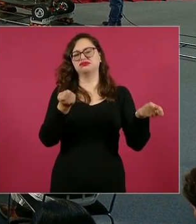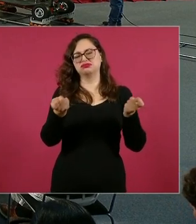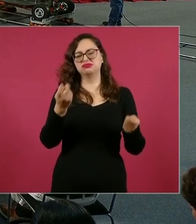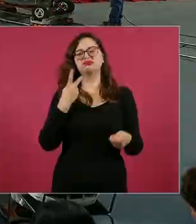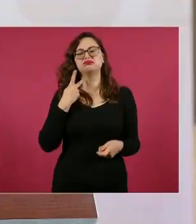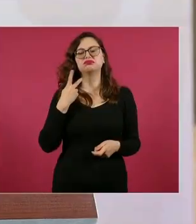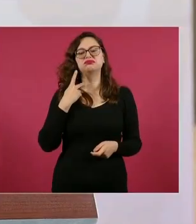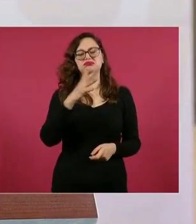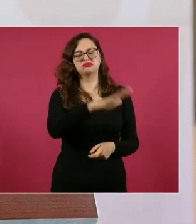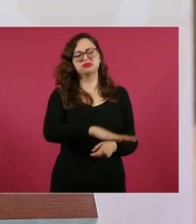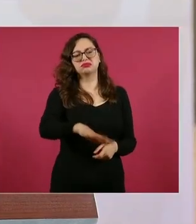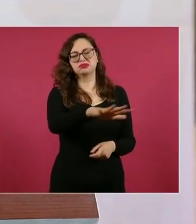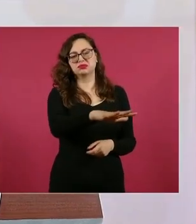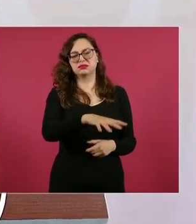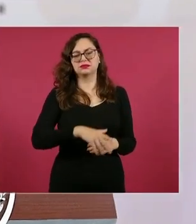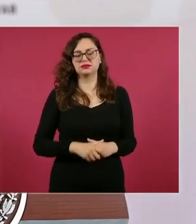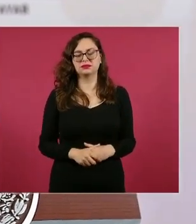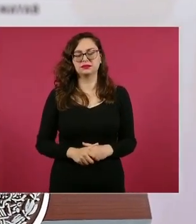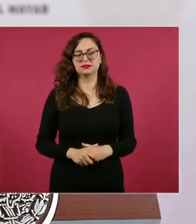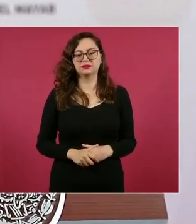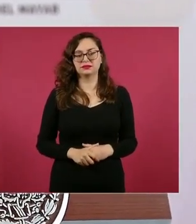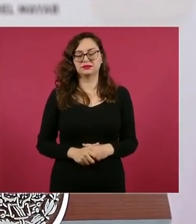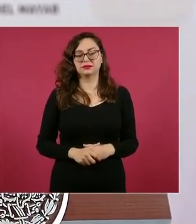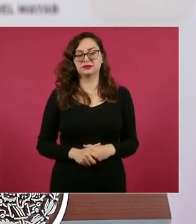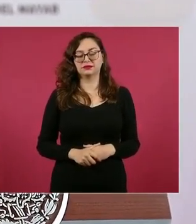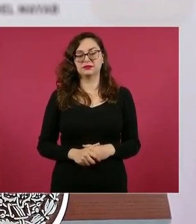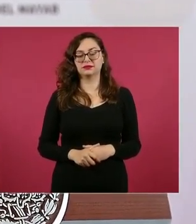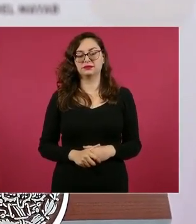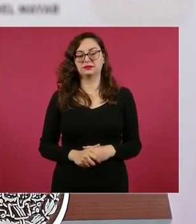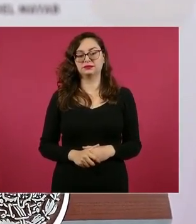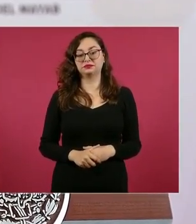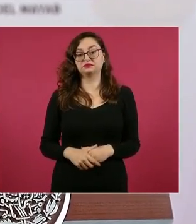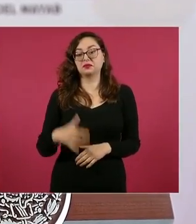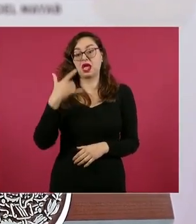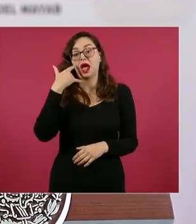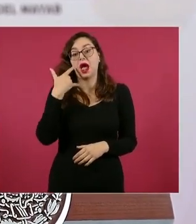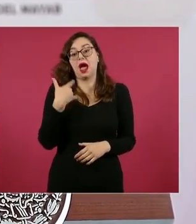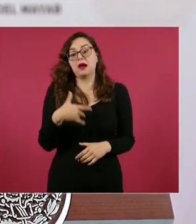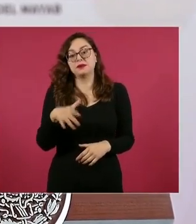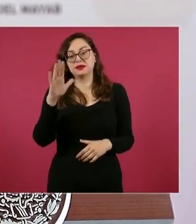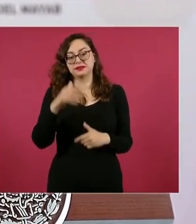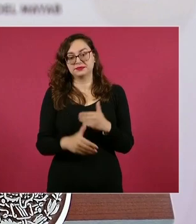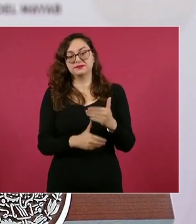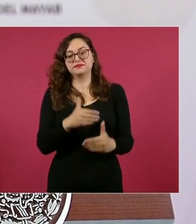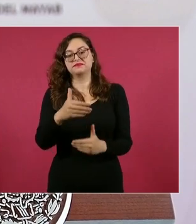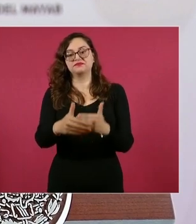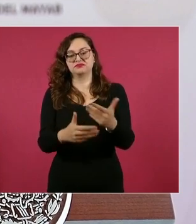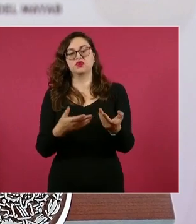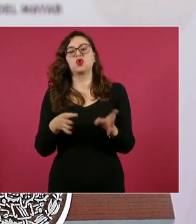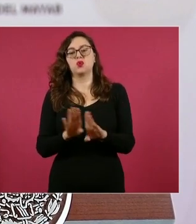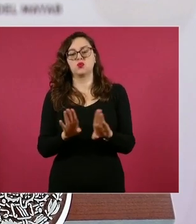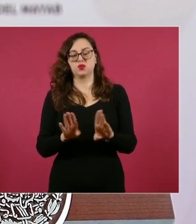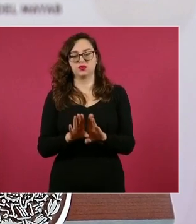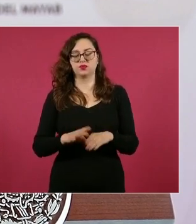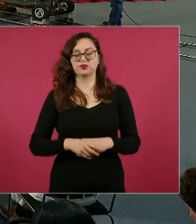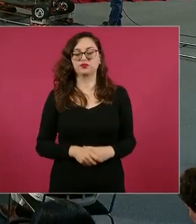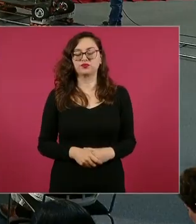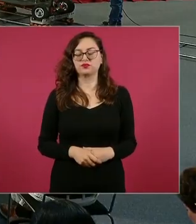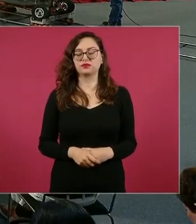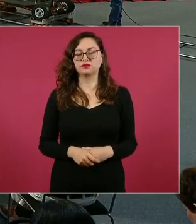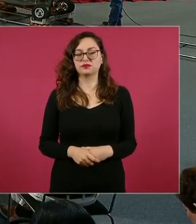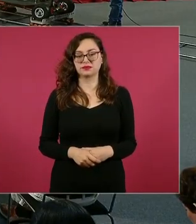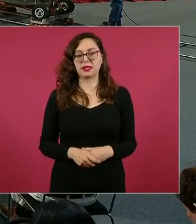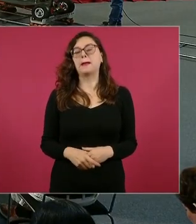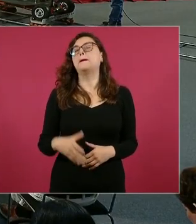público Entonces vamos a ver qué que resulta sobre esta situación bien